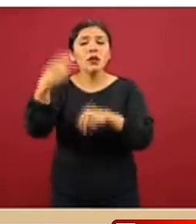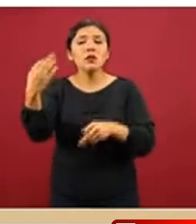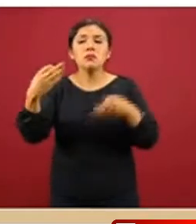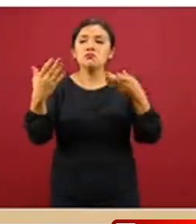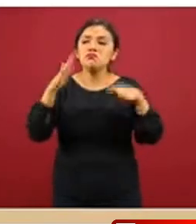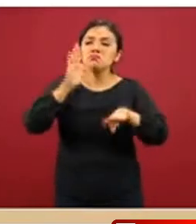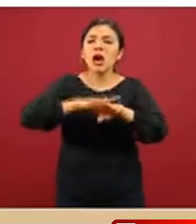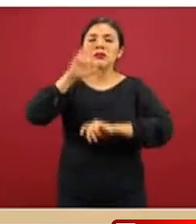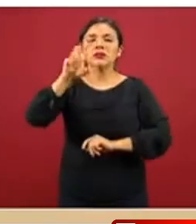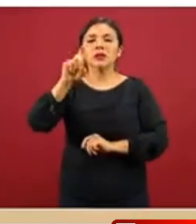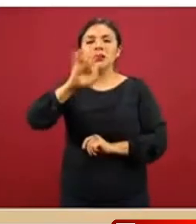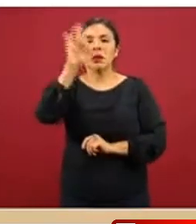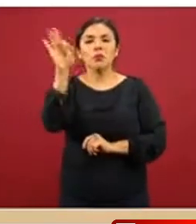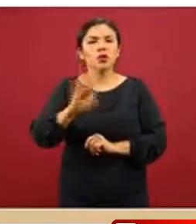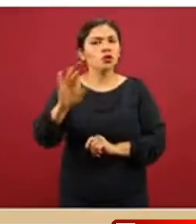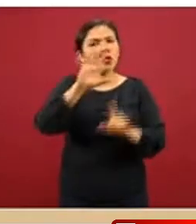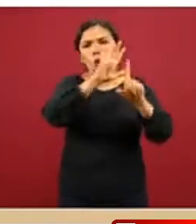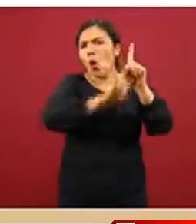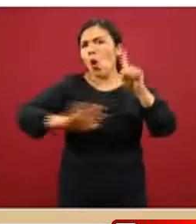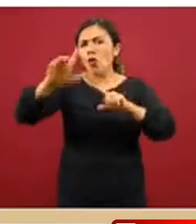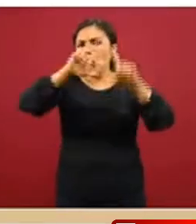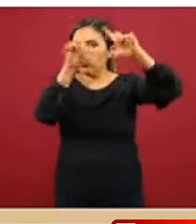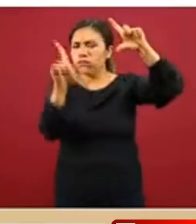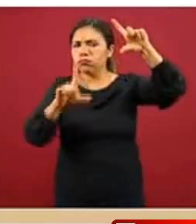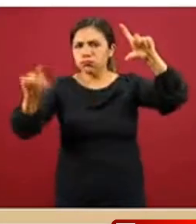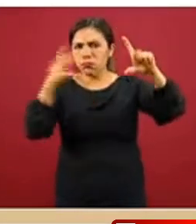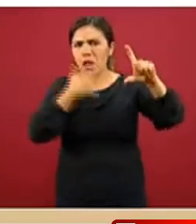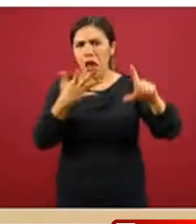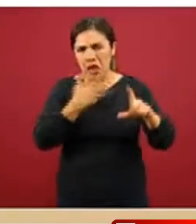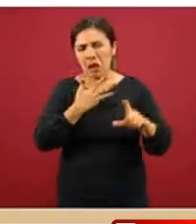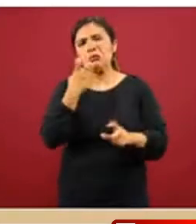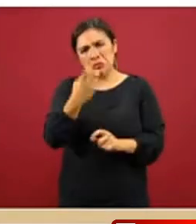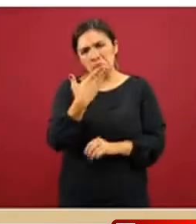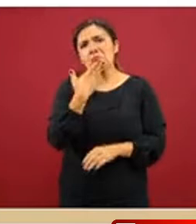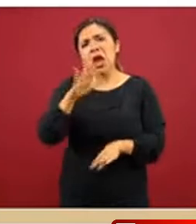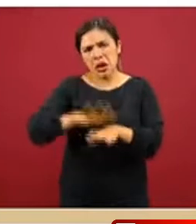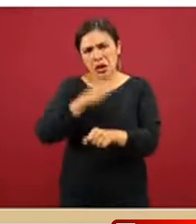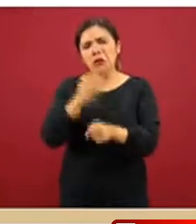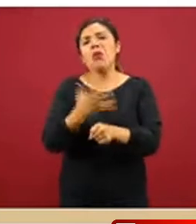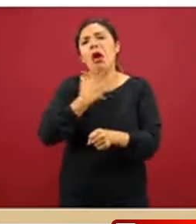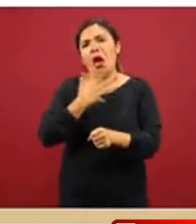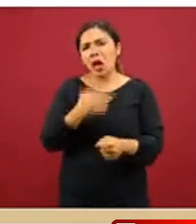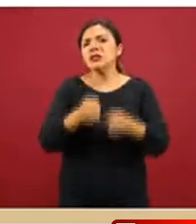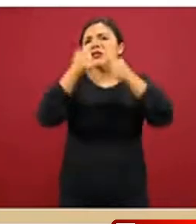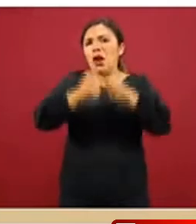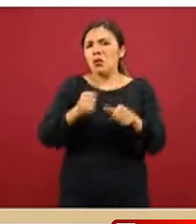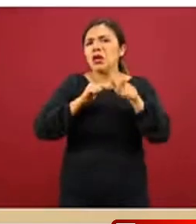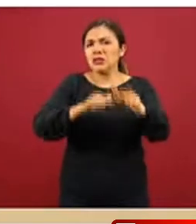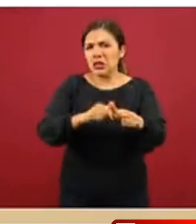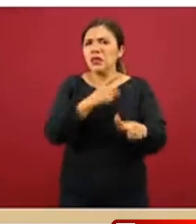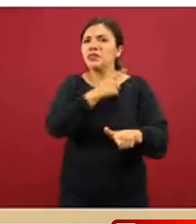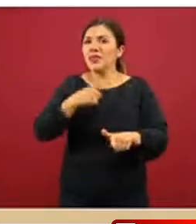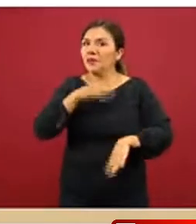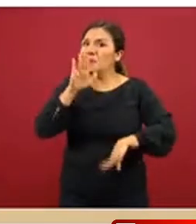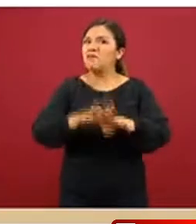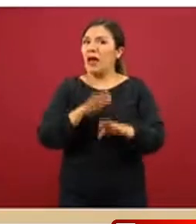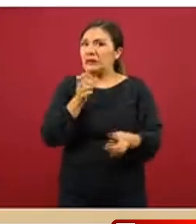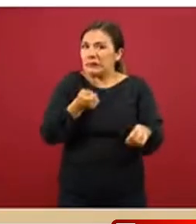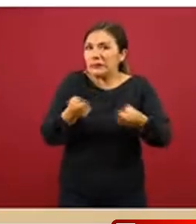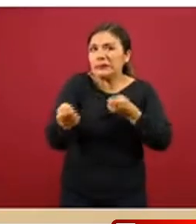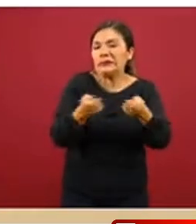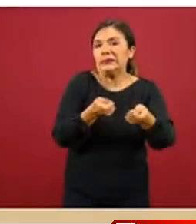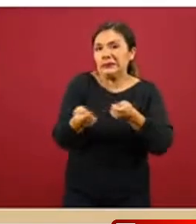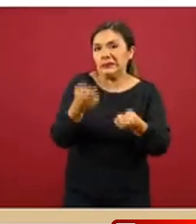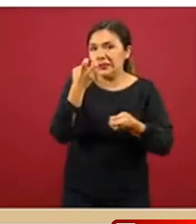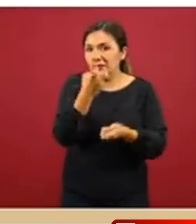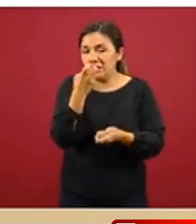del 30% en todas las entidades federativas, eso es bueno, es un nivel de seguridad que hay que siempre tratar de